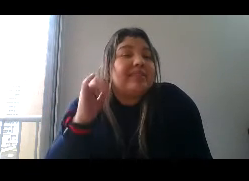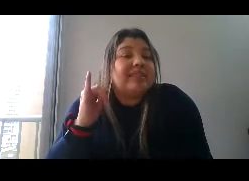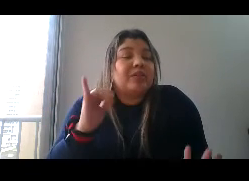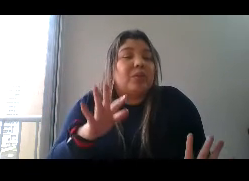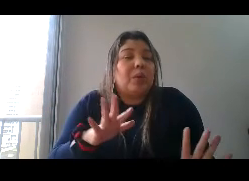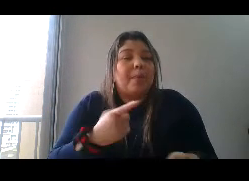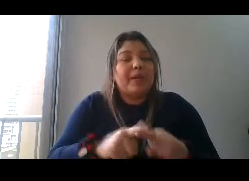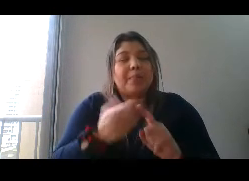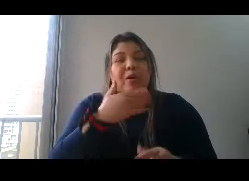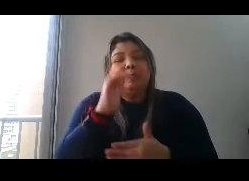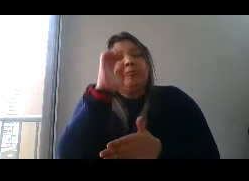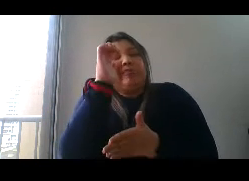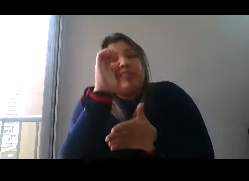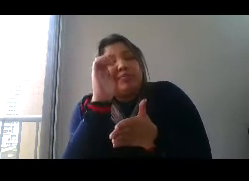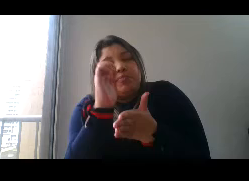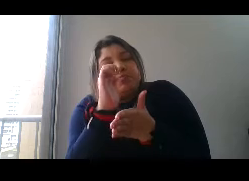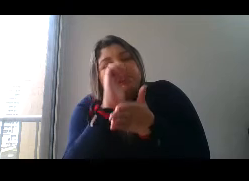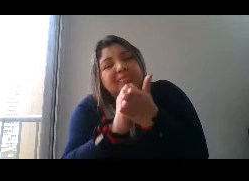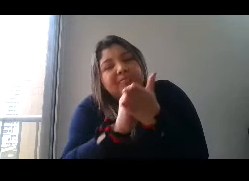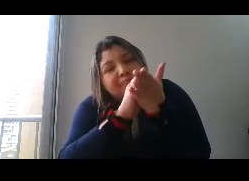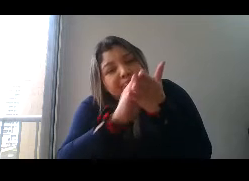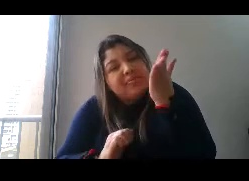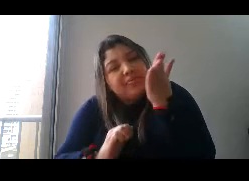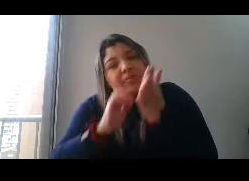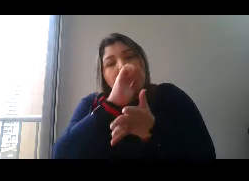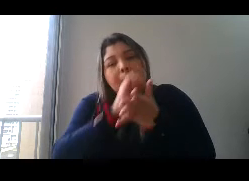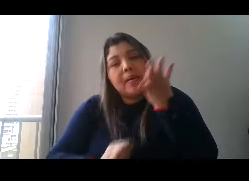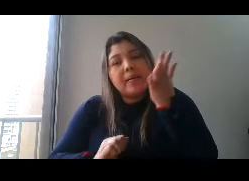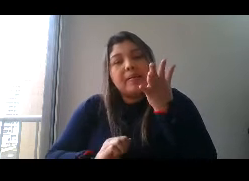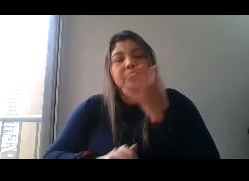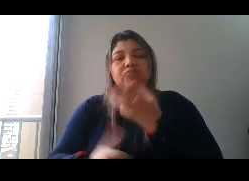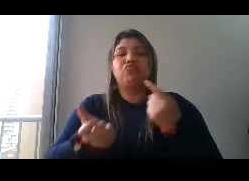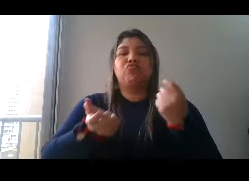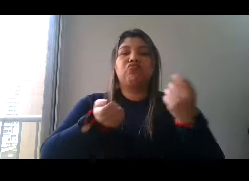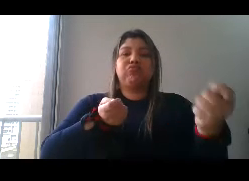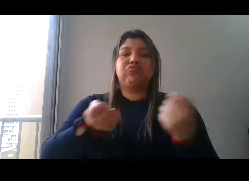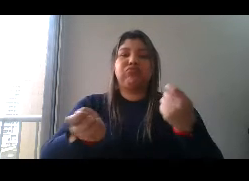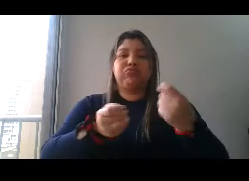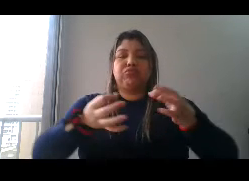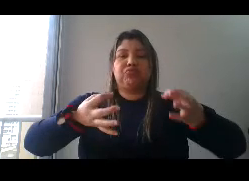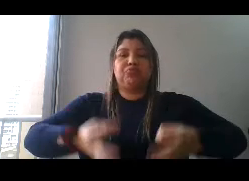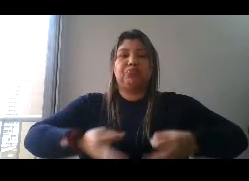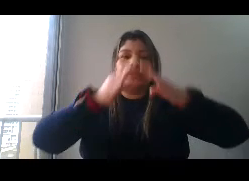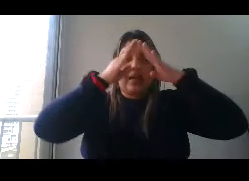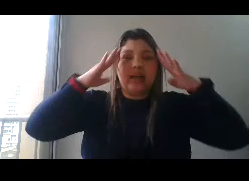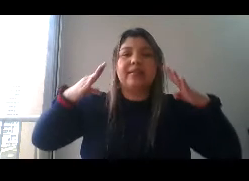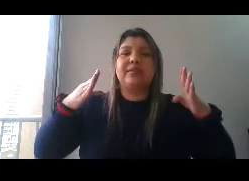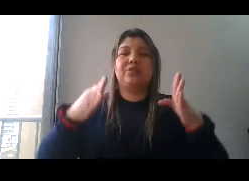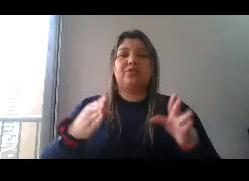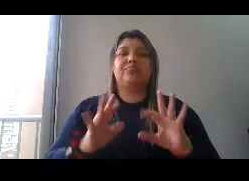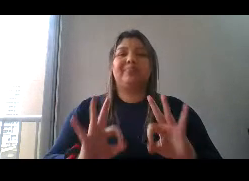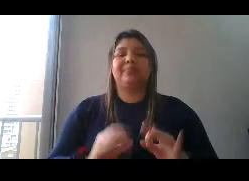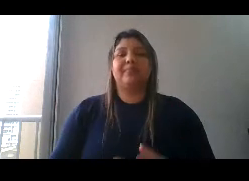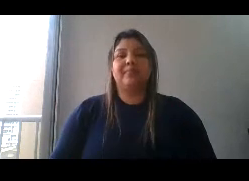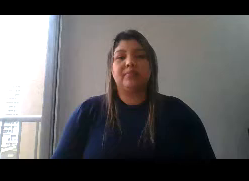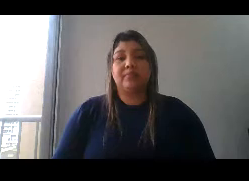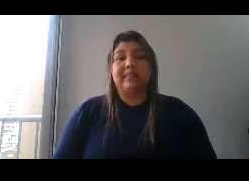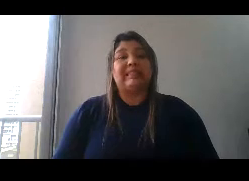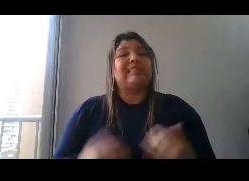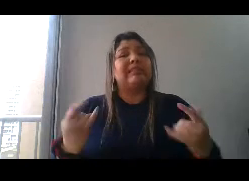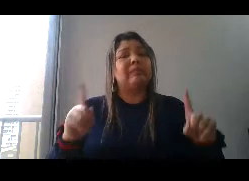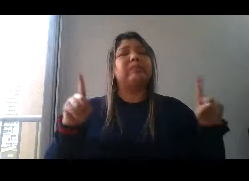máximo, cumplir todos los estándares para poder realizar una atención adecuada. Y en esta época de pandemia